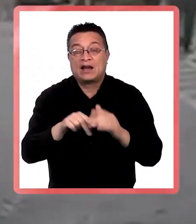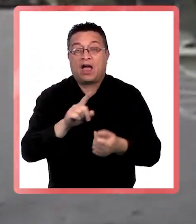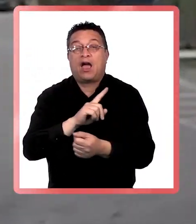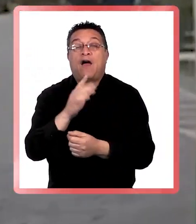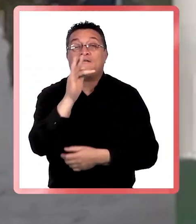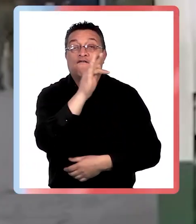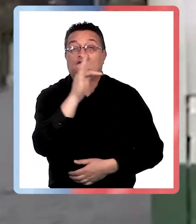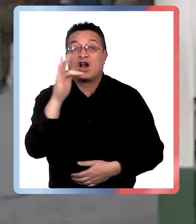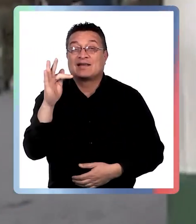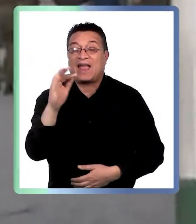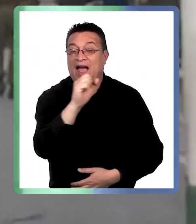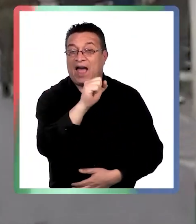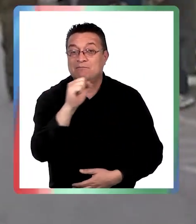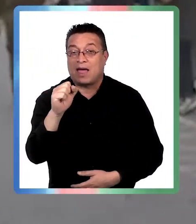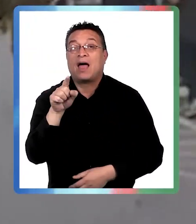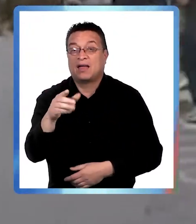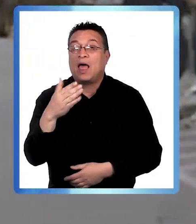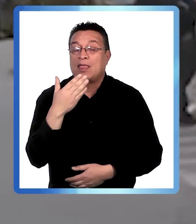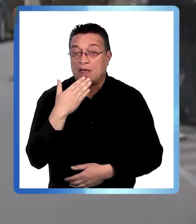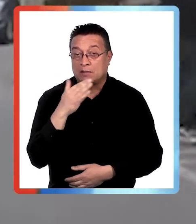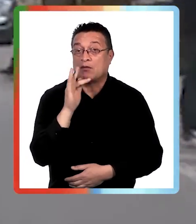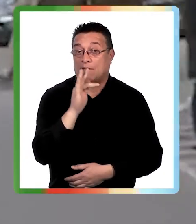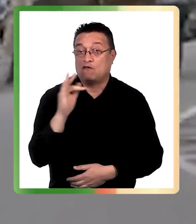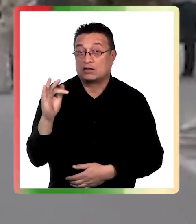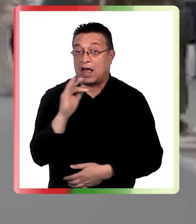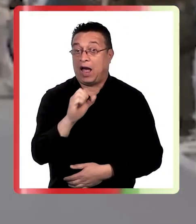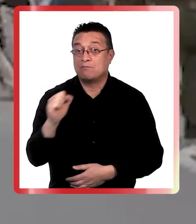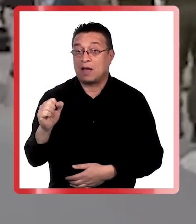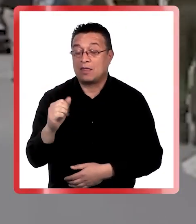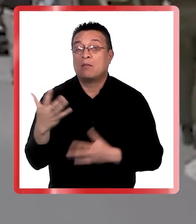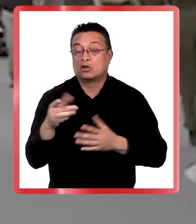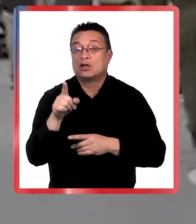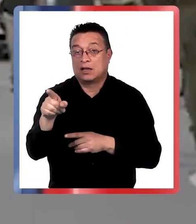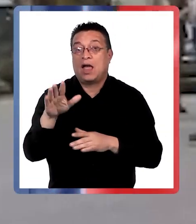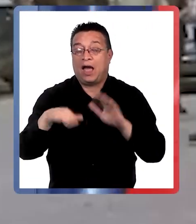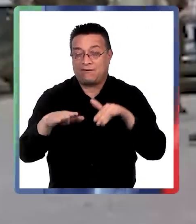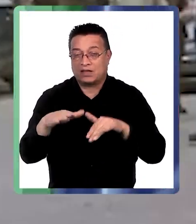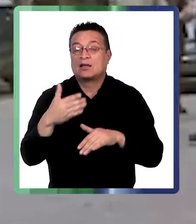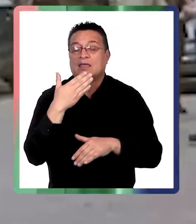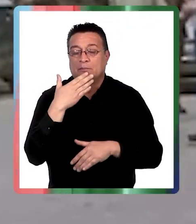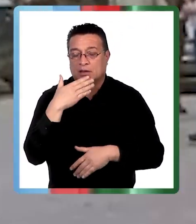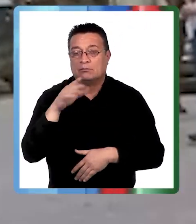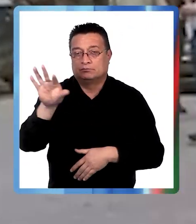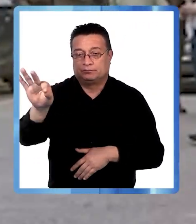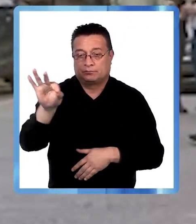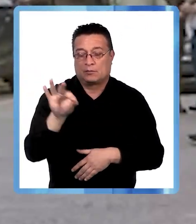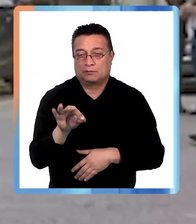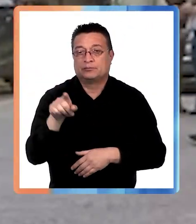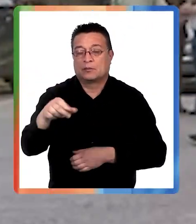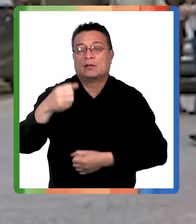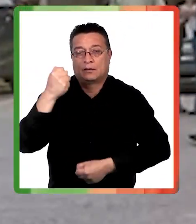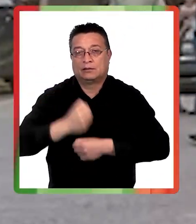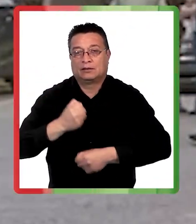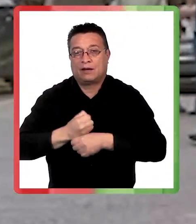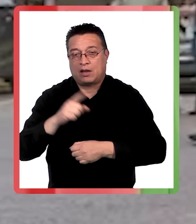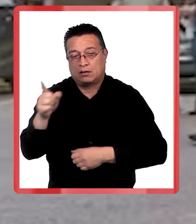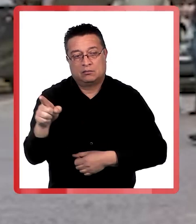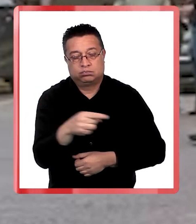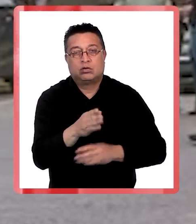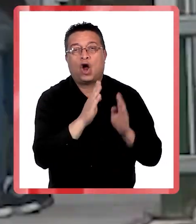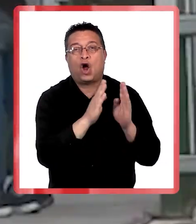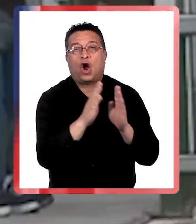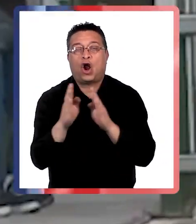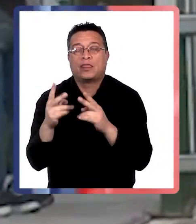Fuerzas Armadas, porque esto también rige a las Fuerzas Armadas, porque ellas a veces ocupan, digamos, tareas de